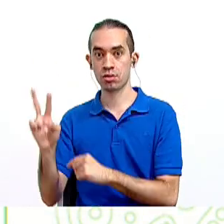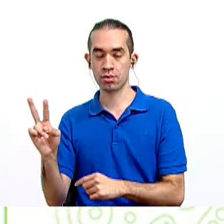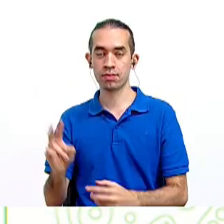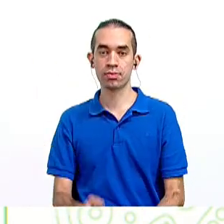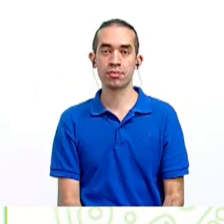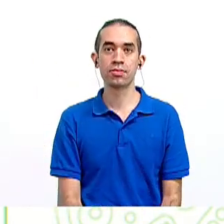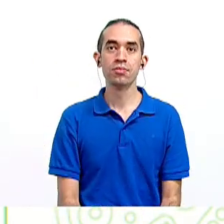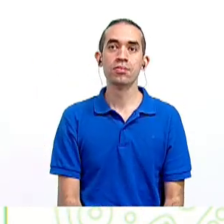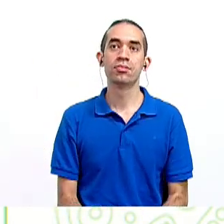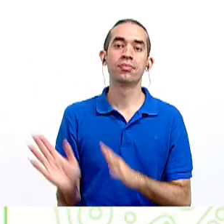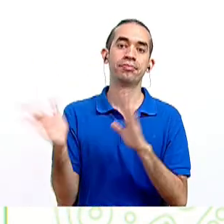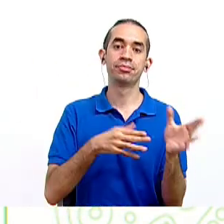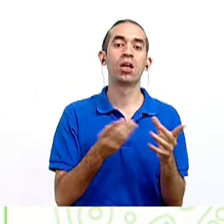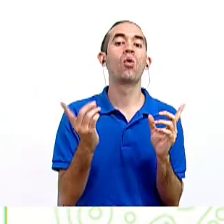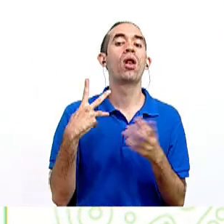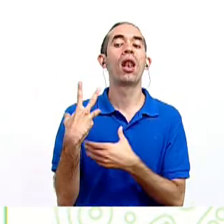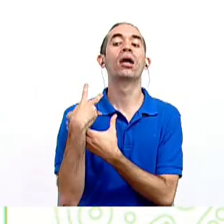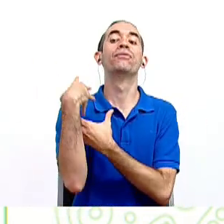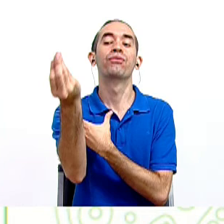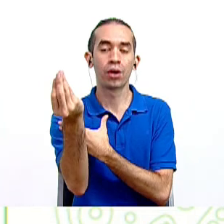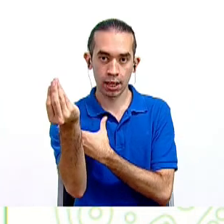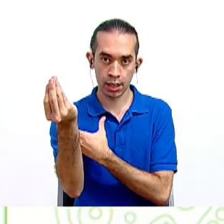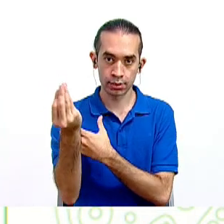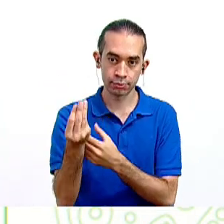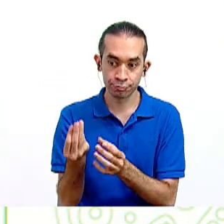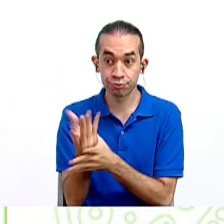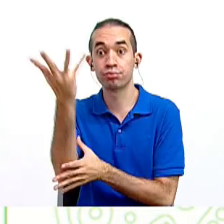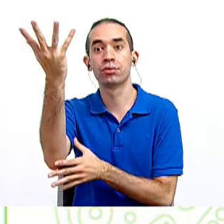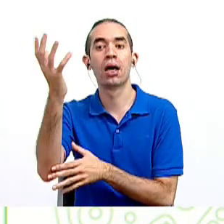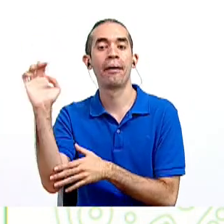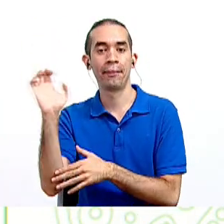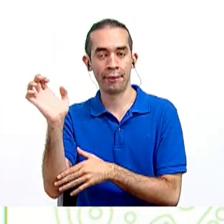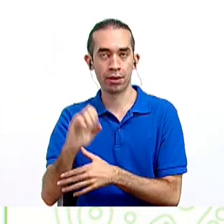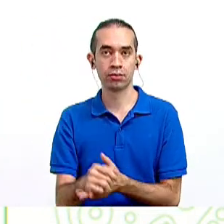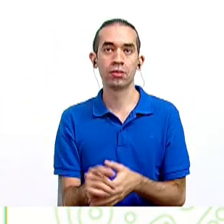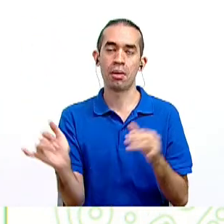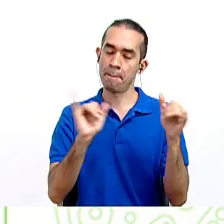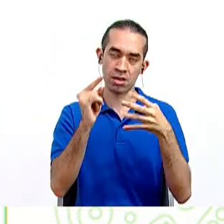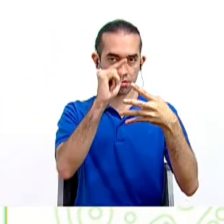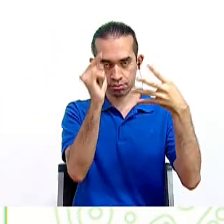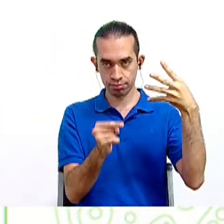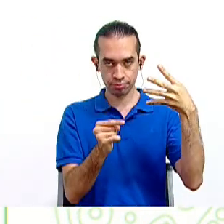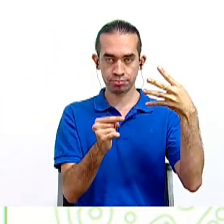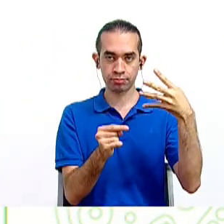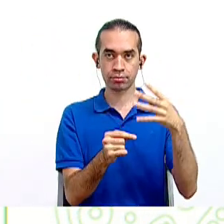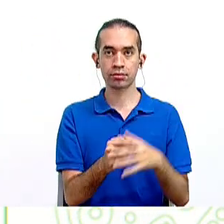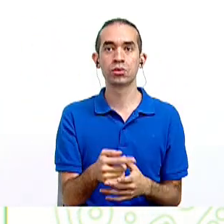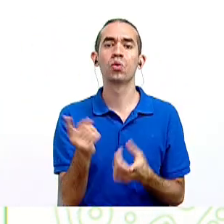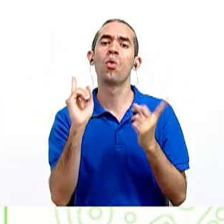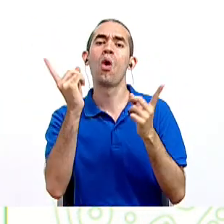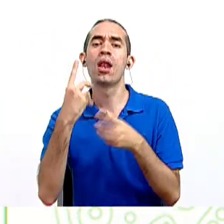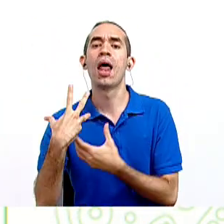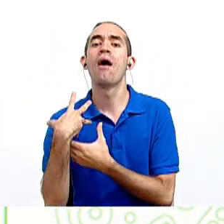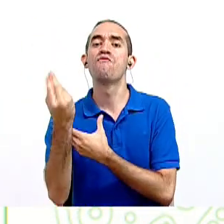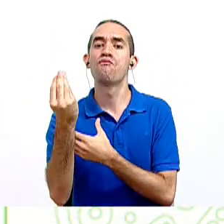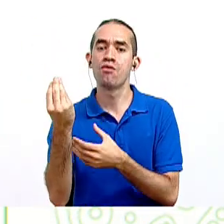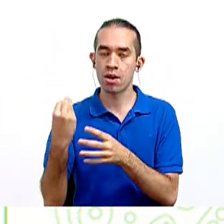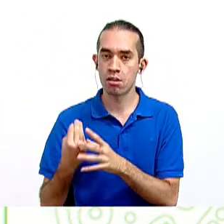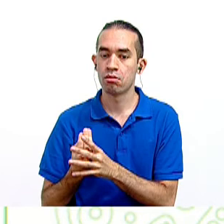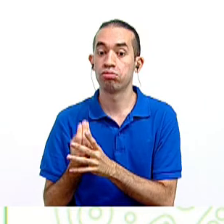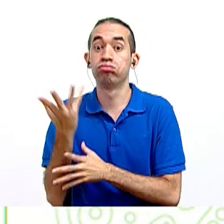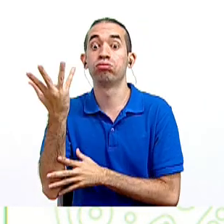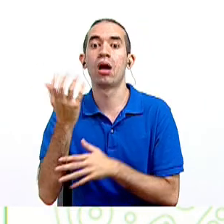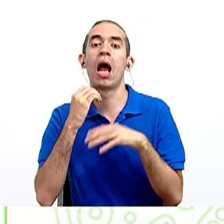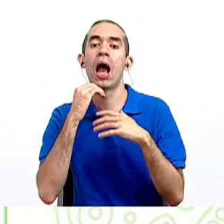Ahora viene la exotérmica. Vamos a poner las mismas reacciones químicas, pero en este caso me van a decir cuál es